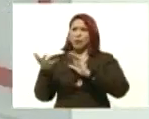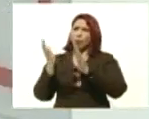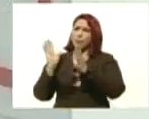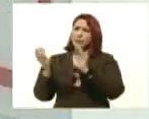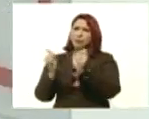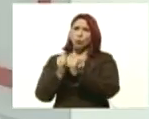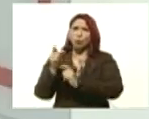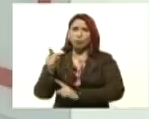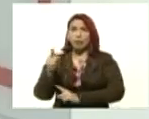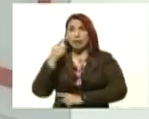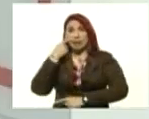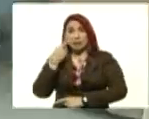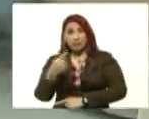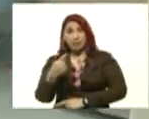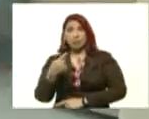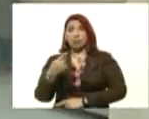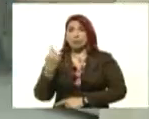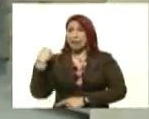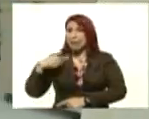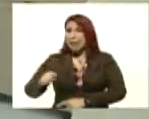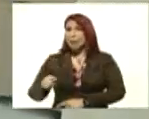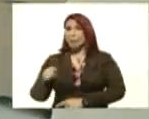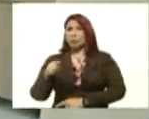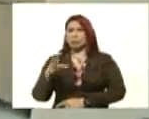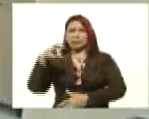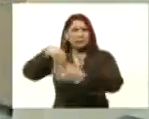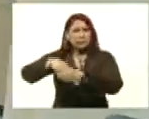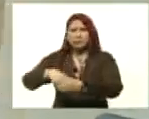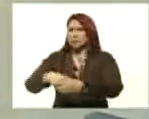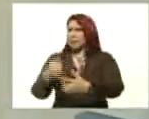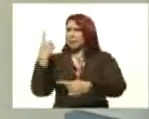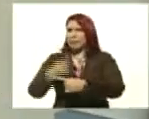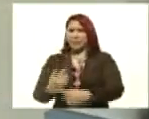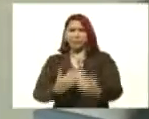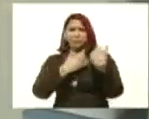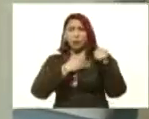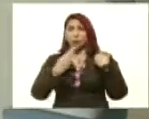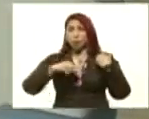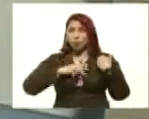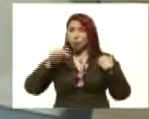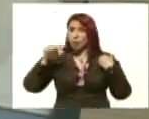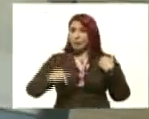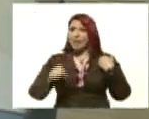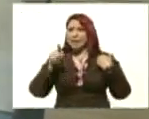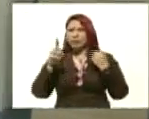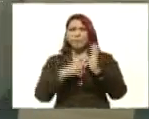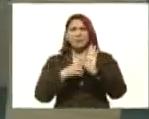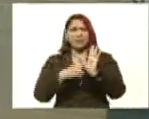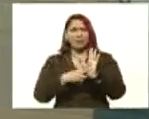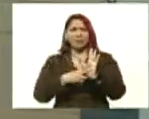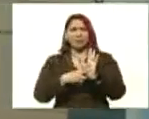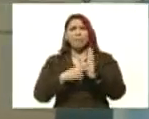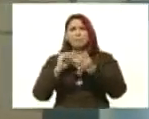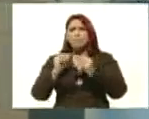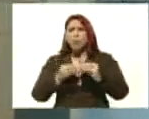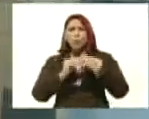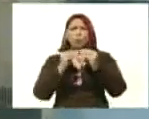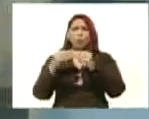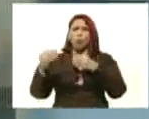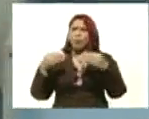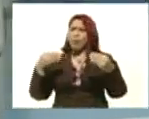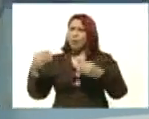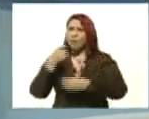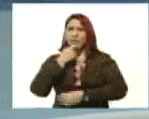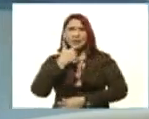le dije, mire, presidente, tenemos este problema y usted métete de una vez. Y aquí estamos, presidente. Esto en verdad es un modelo, es una